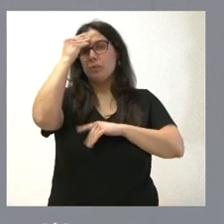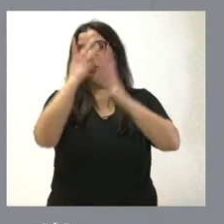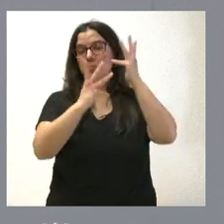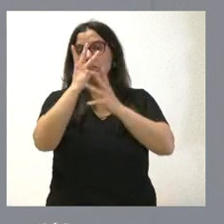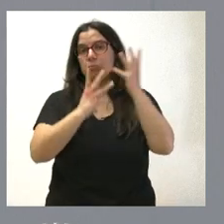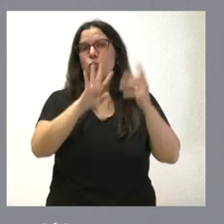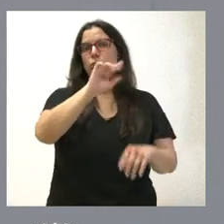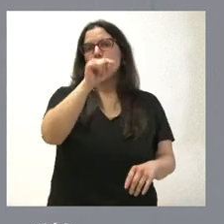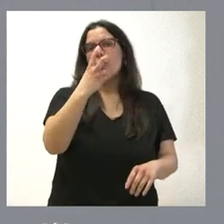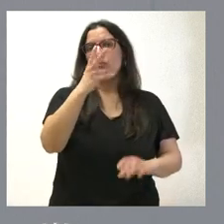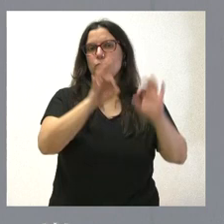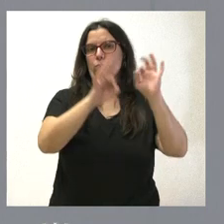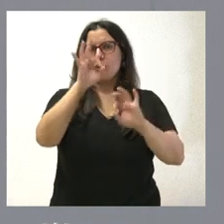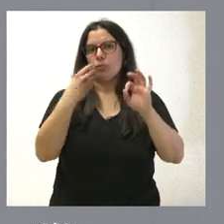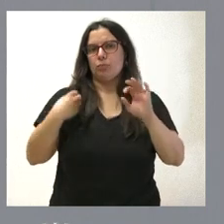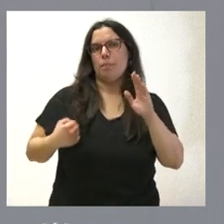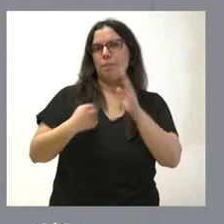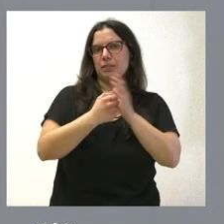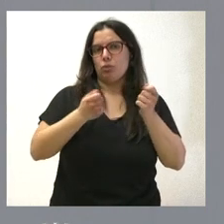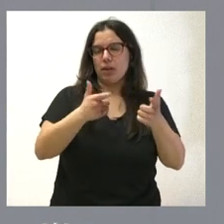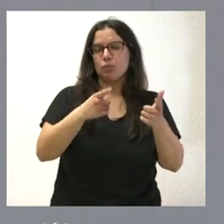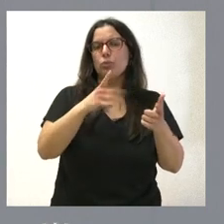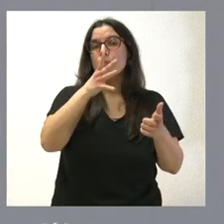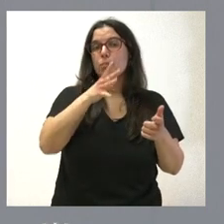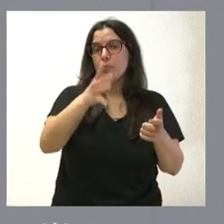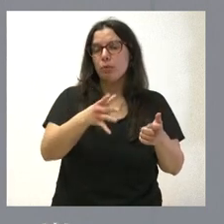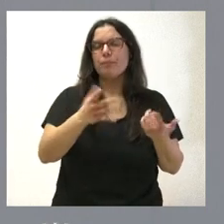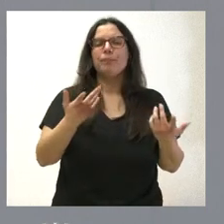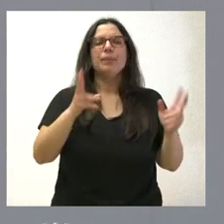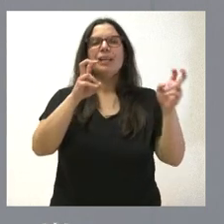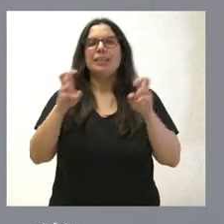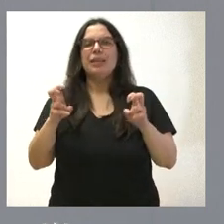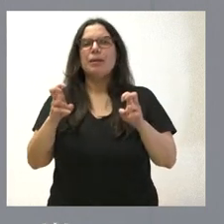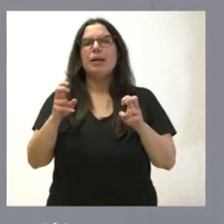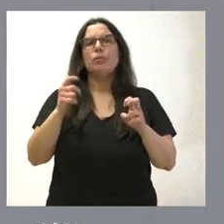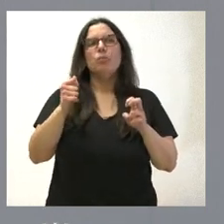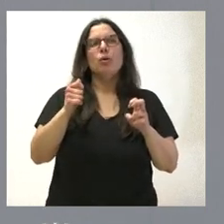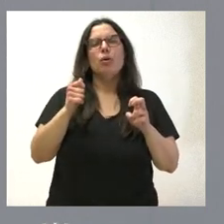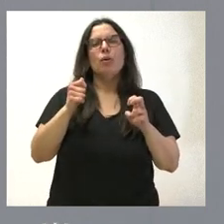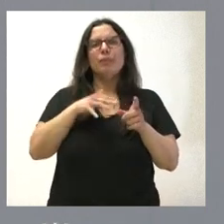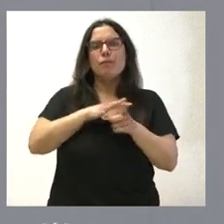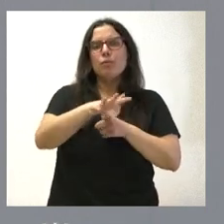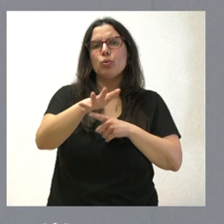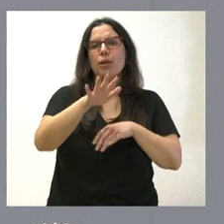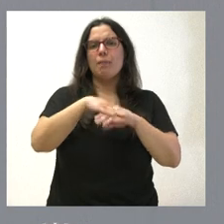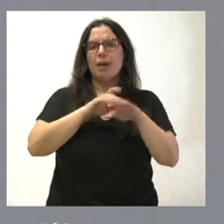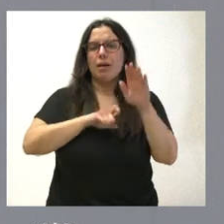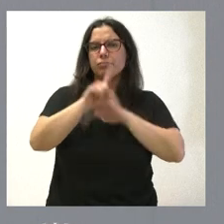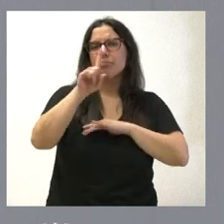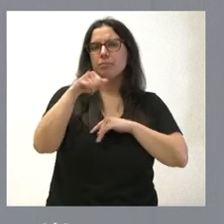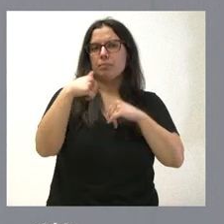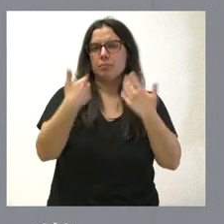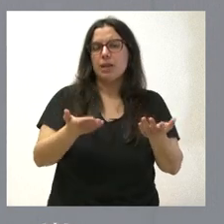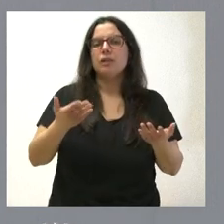4,2 por A qué se debe fundamentalmente Cuáles son los elementos que retardan un mayor crecimiento Pues básicamente usted ha